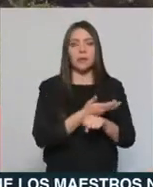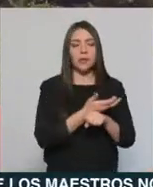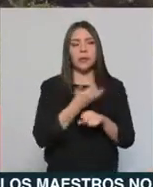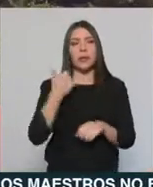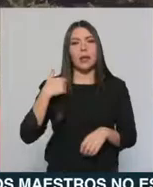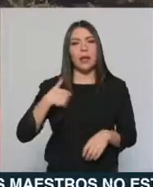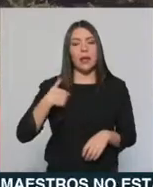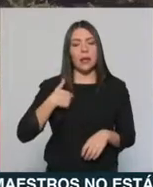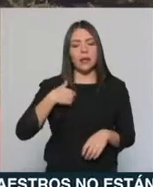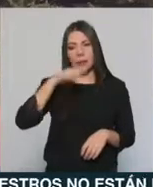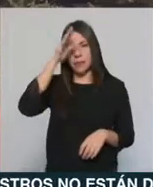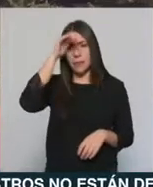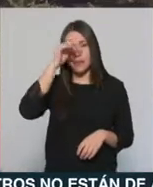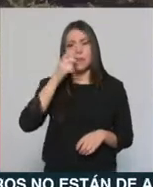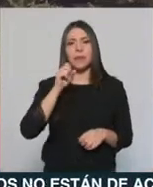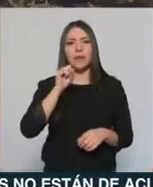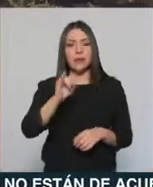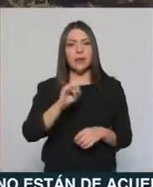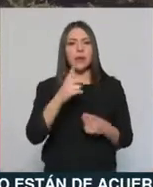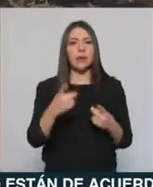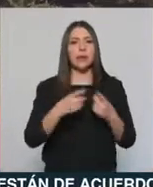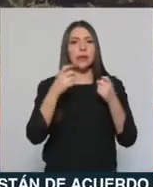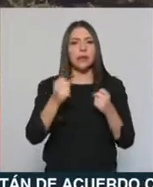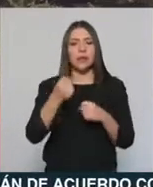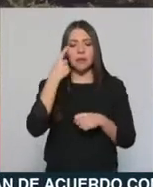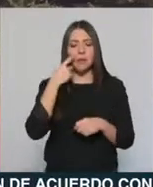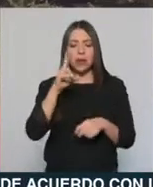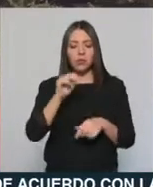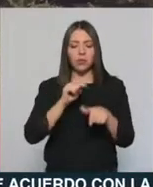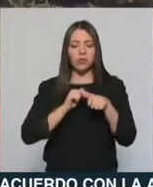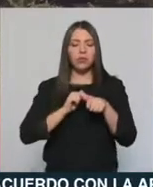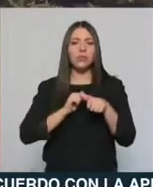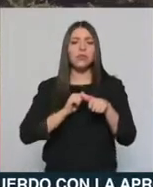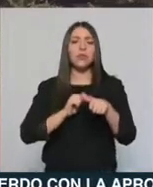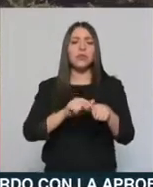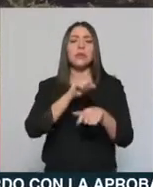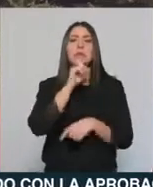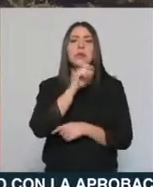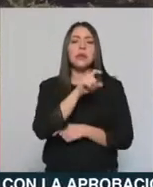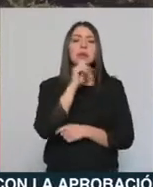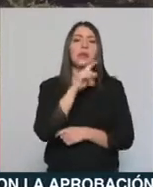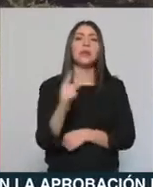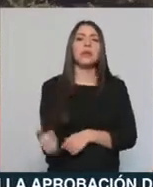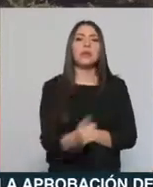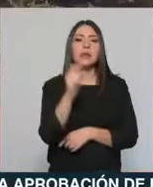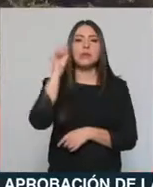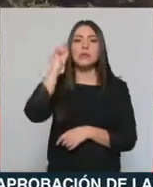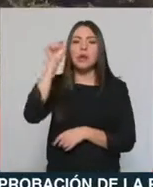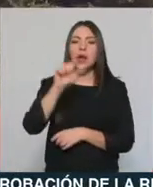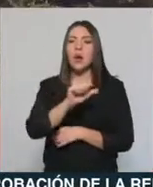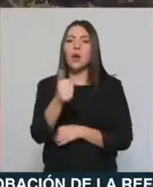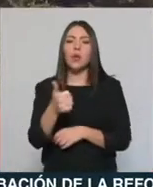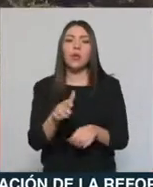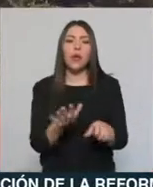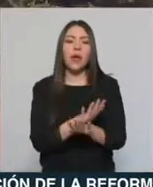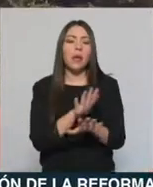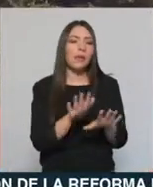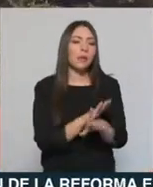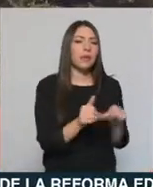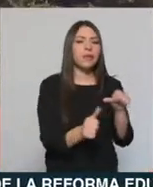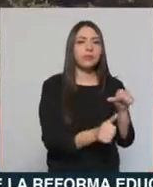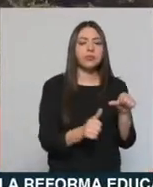de dar esa certeza de que se va a romper un poco con la perpetuidad de las dirigencias sindicales, de que va a haber una verdadera negociación y participación de